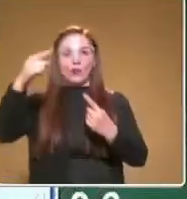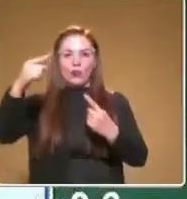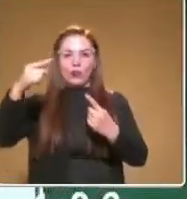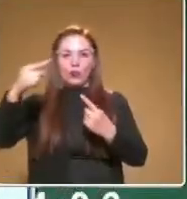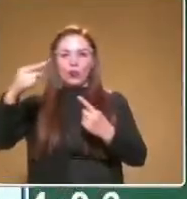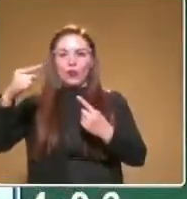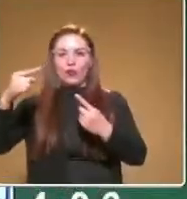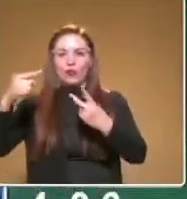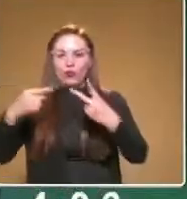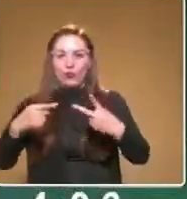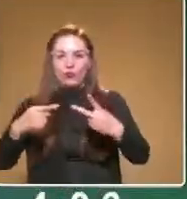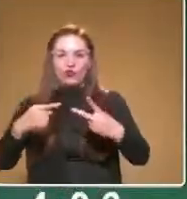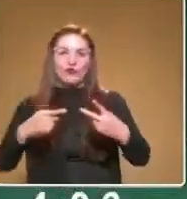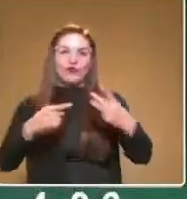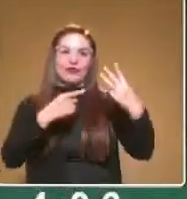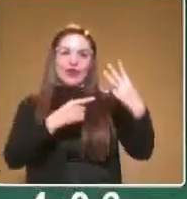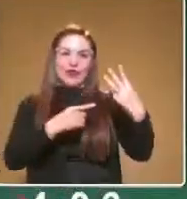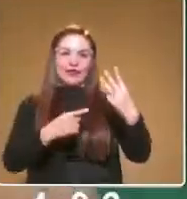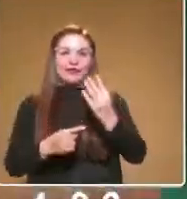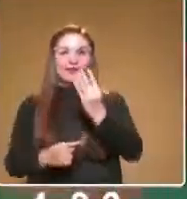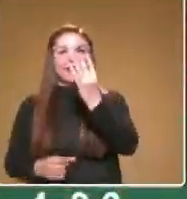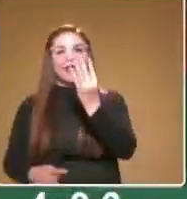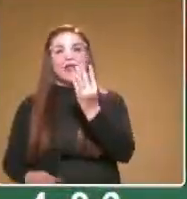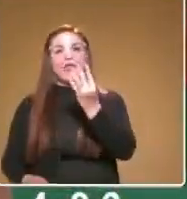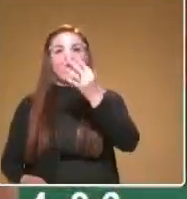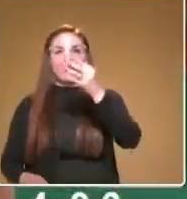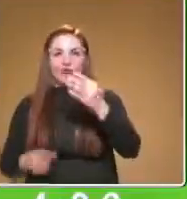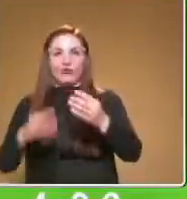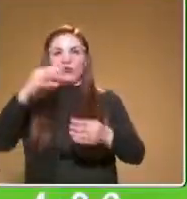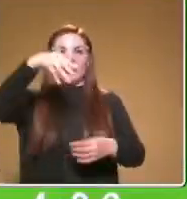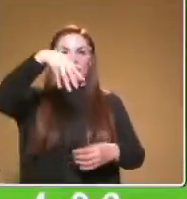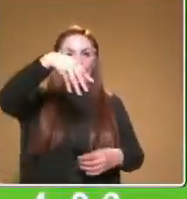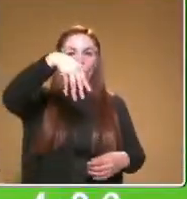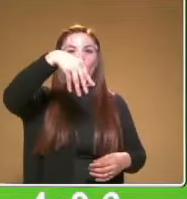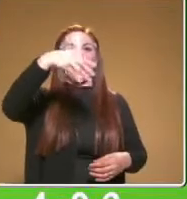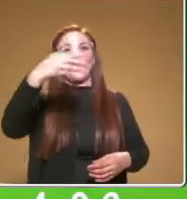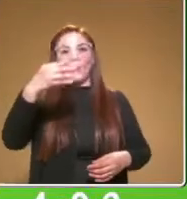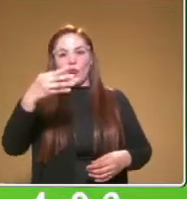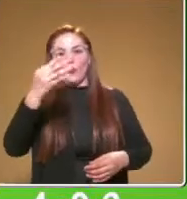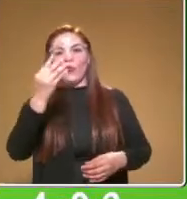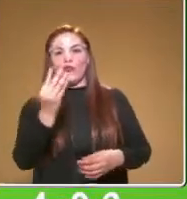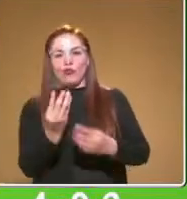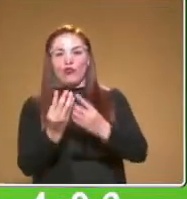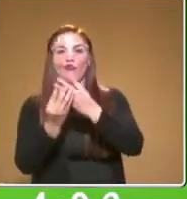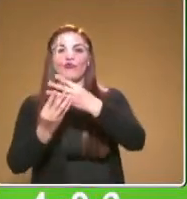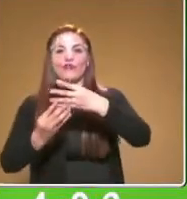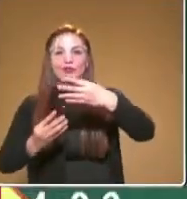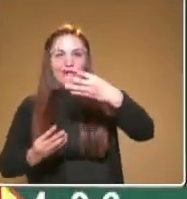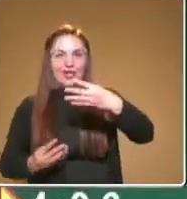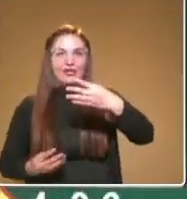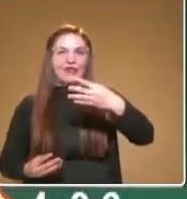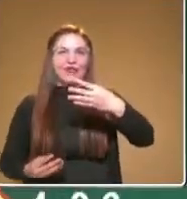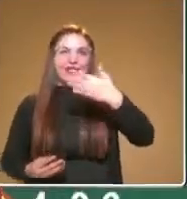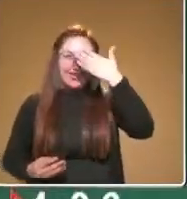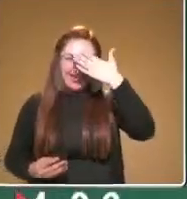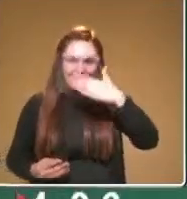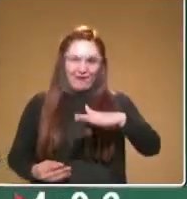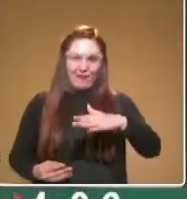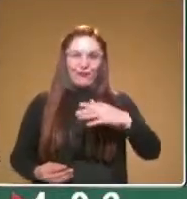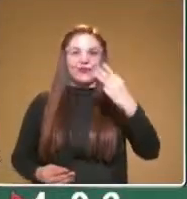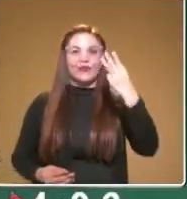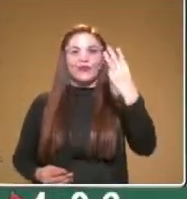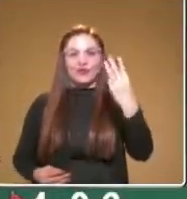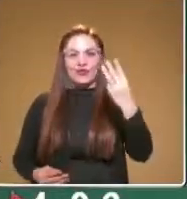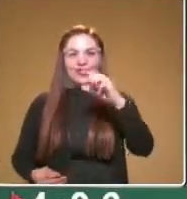dos, tres. ¿Tres pedazos de cuánto? De cuatro. De cuatro, que era la vuelta completa. Entonces ya lo repasaste, ya lo